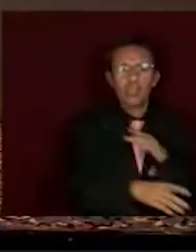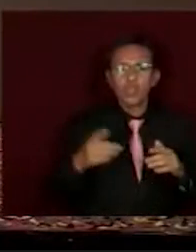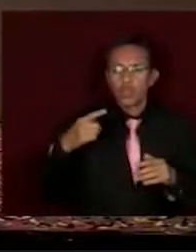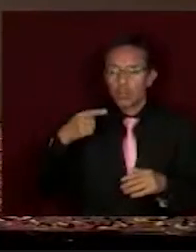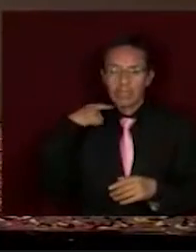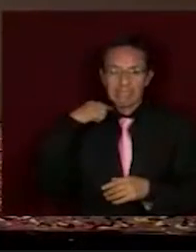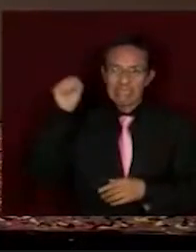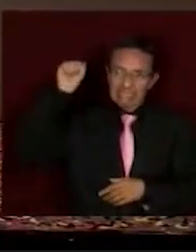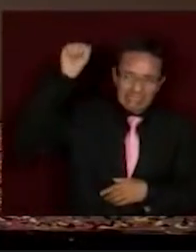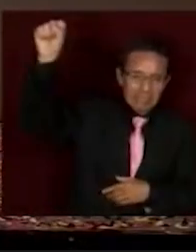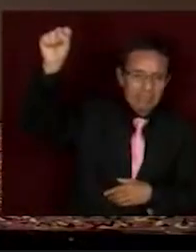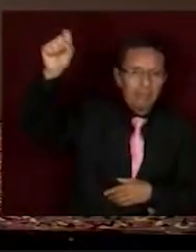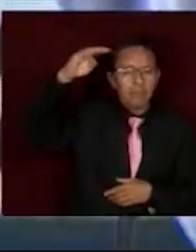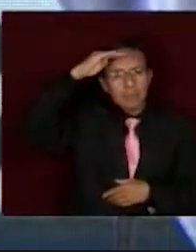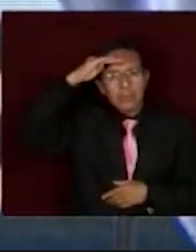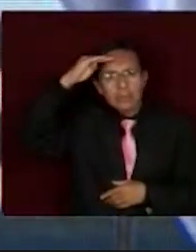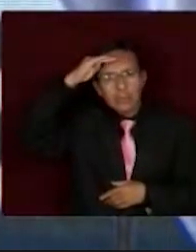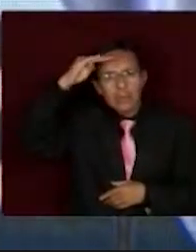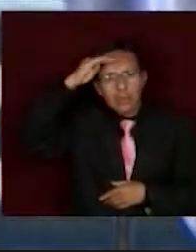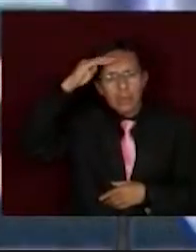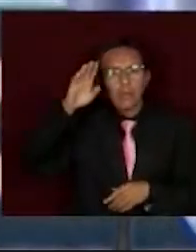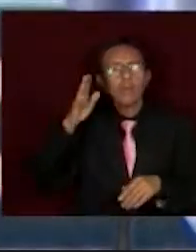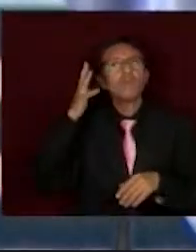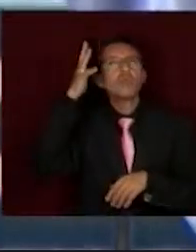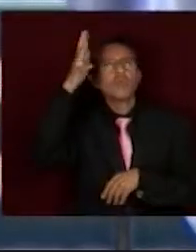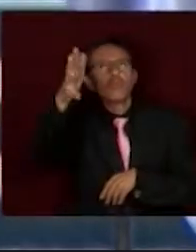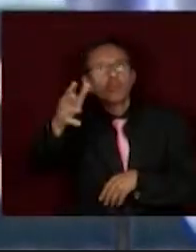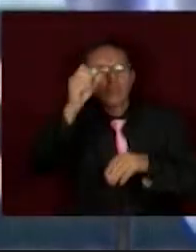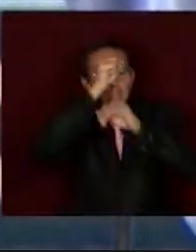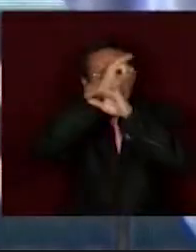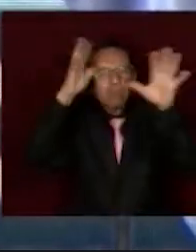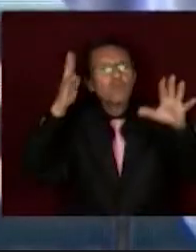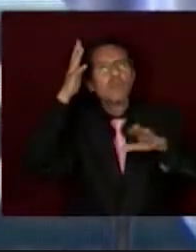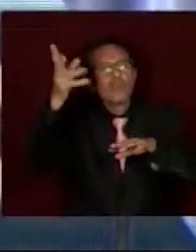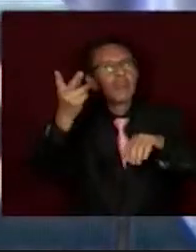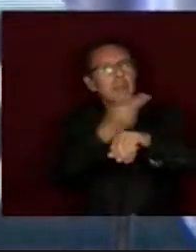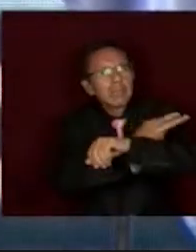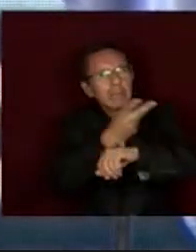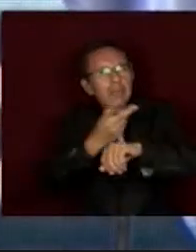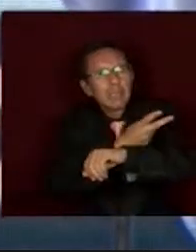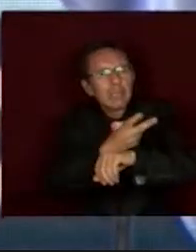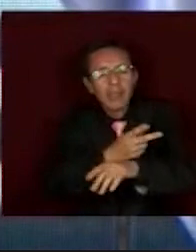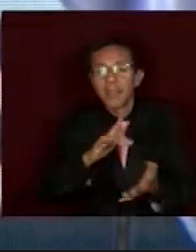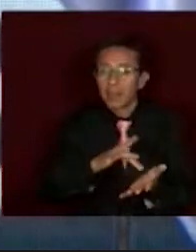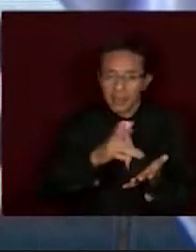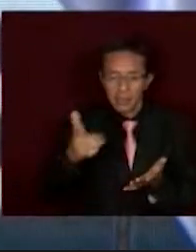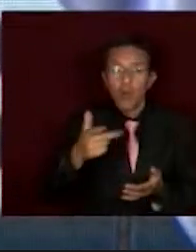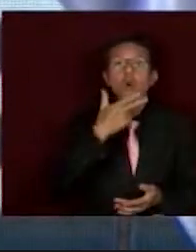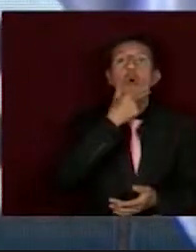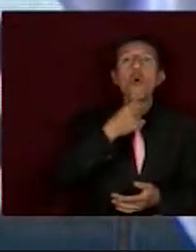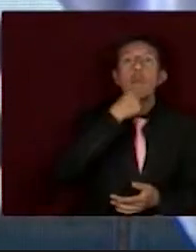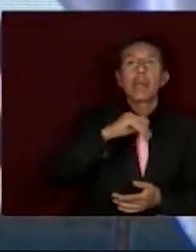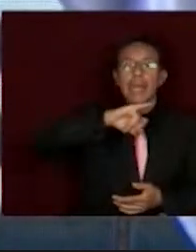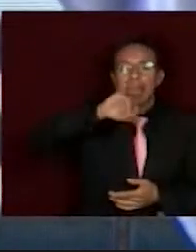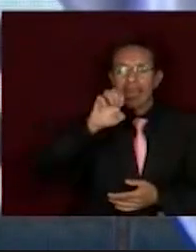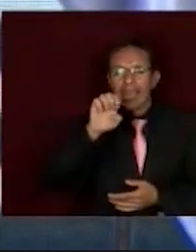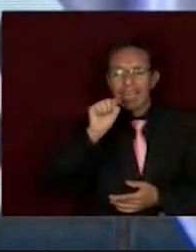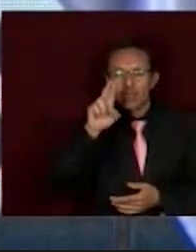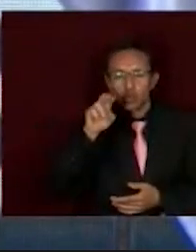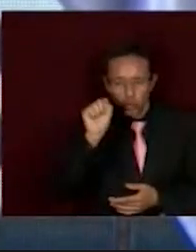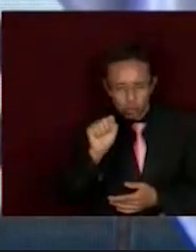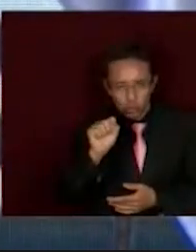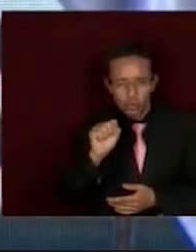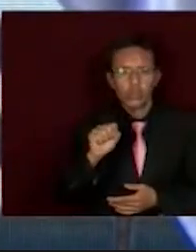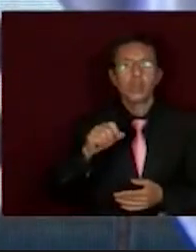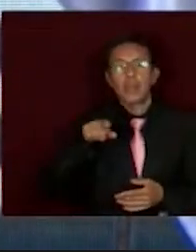universidad de Guadalajara fue un informe su géneris me tocó estar